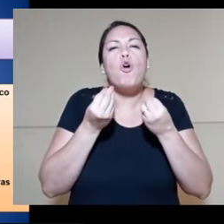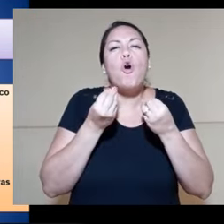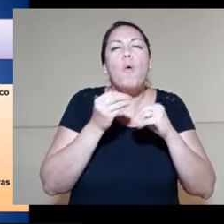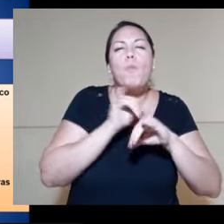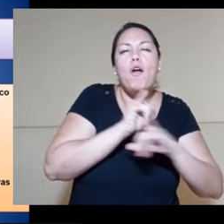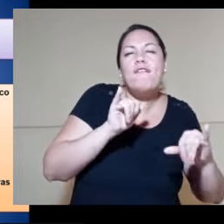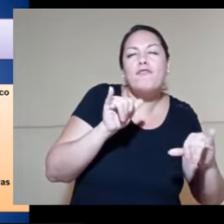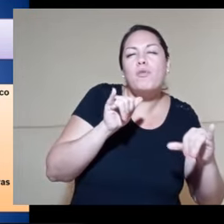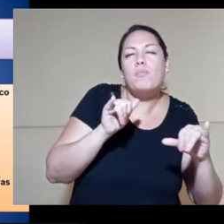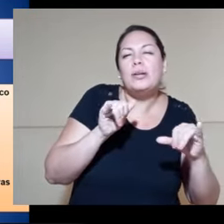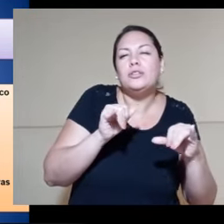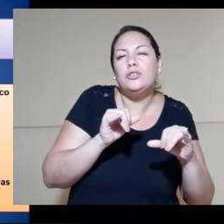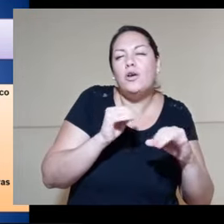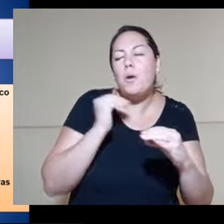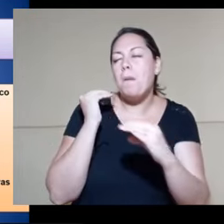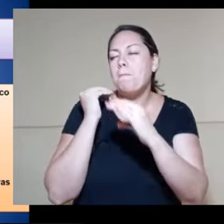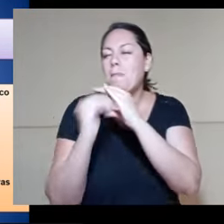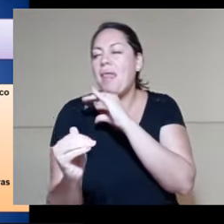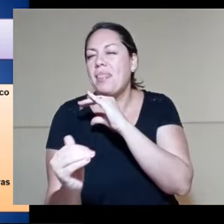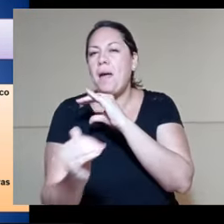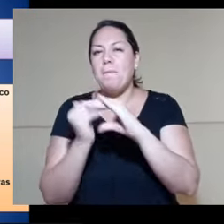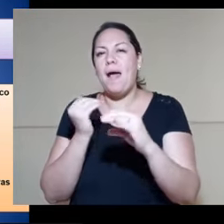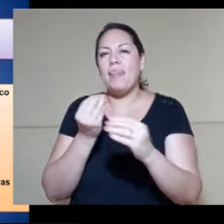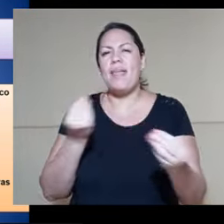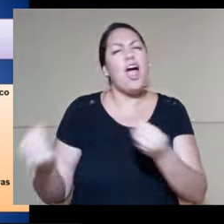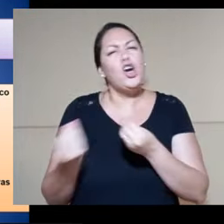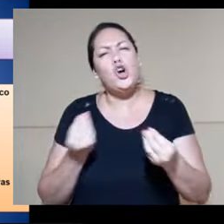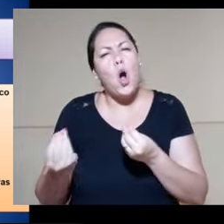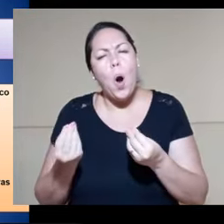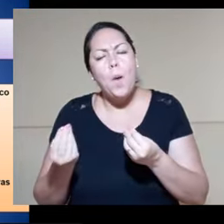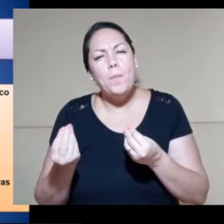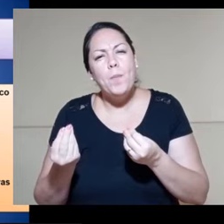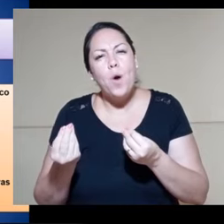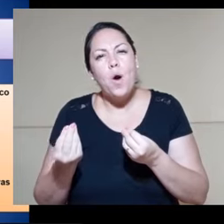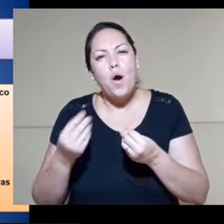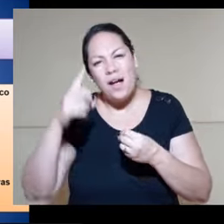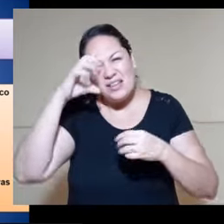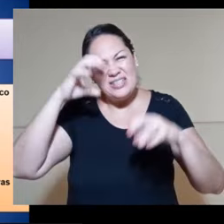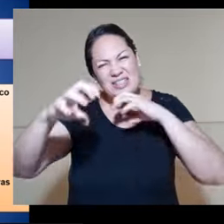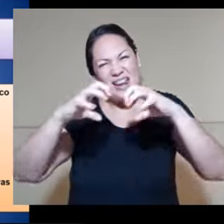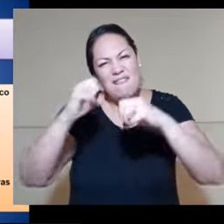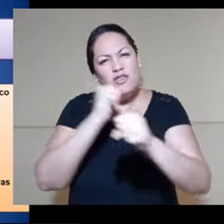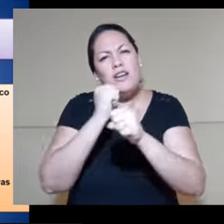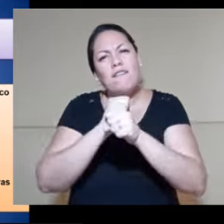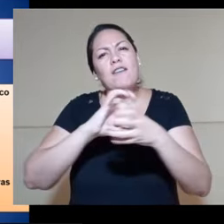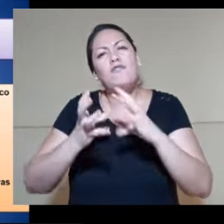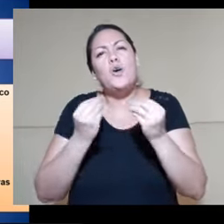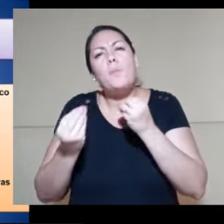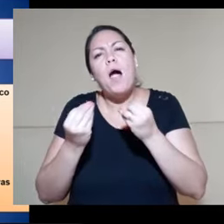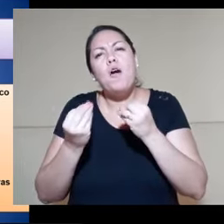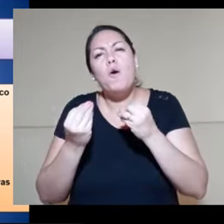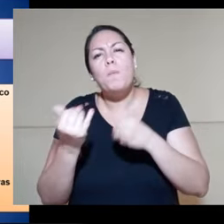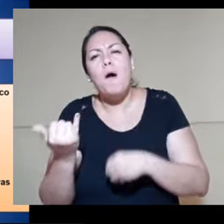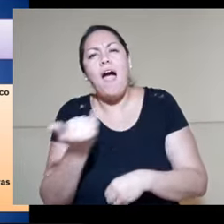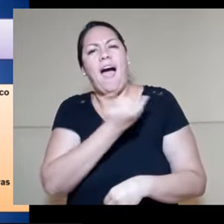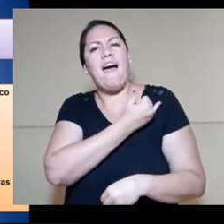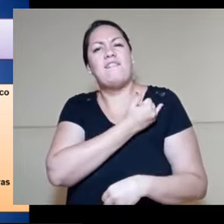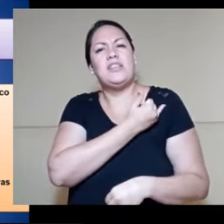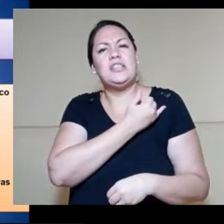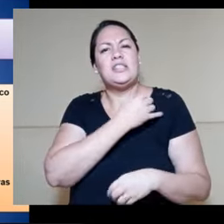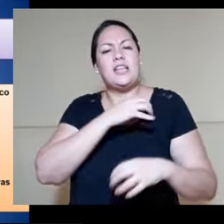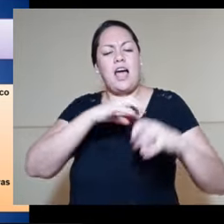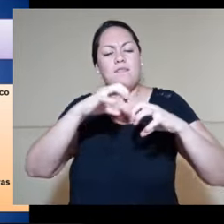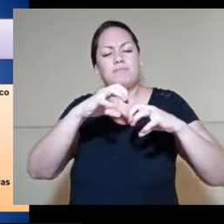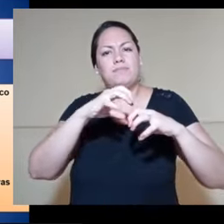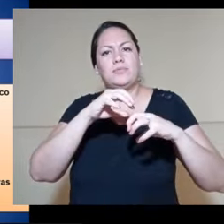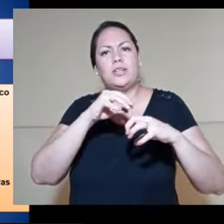pasa, cómo se codifica una información, cómo hace el cerebro para poder mandar información de